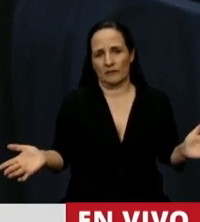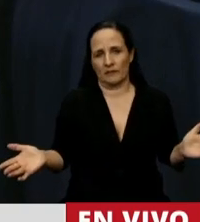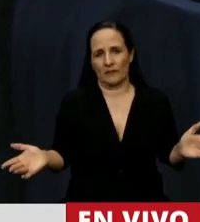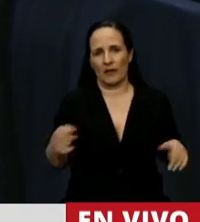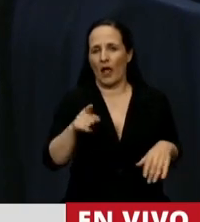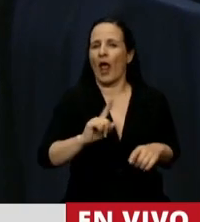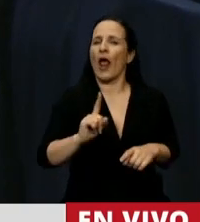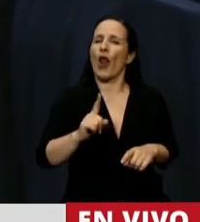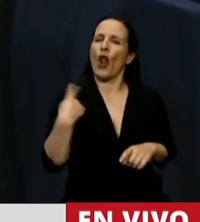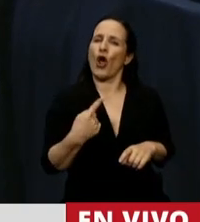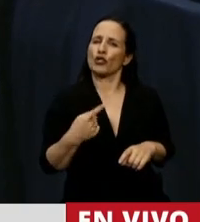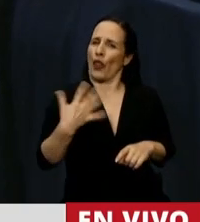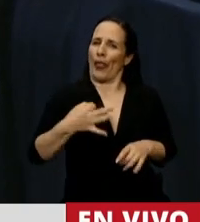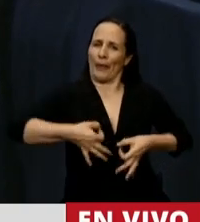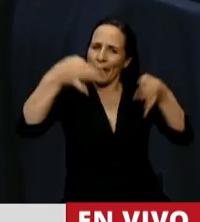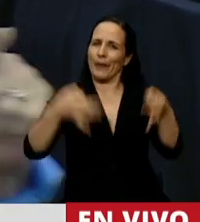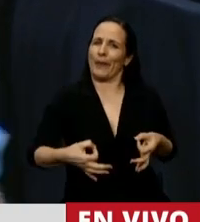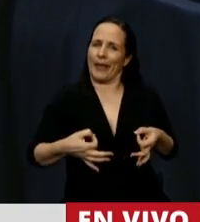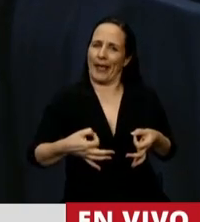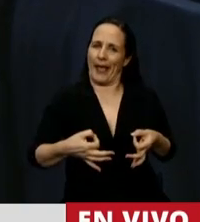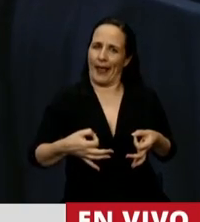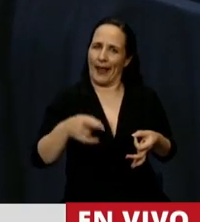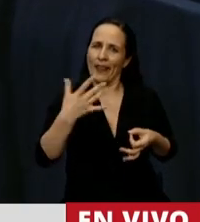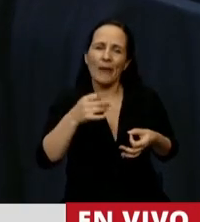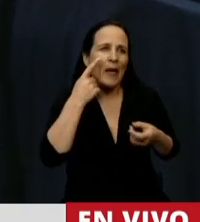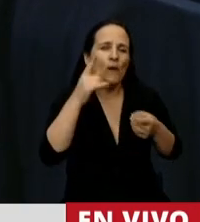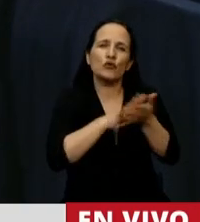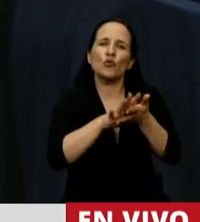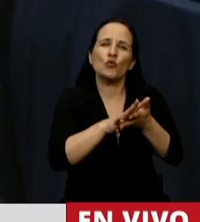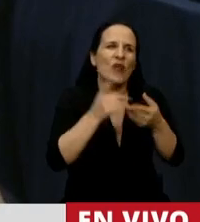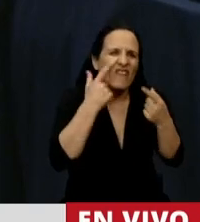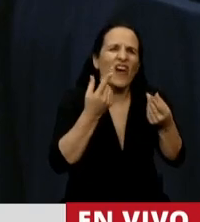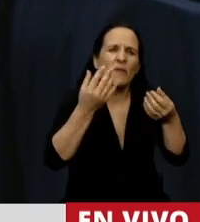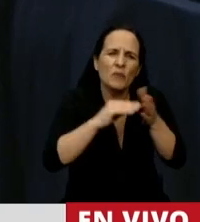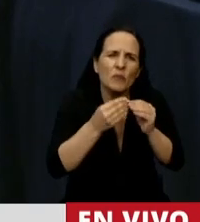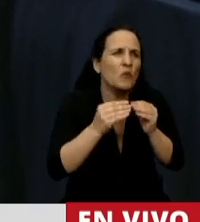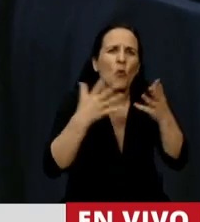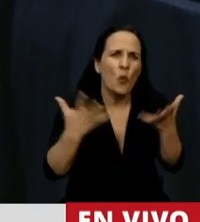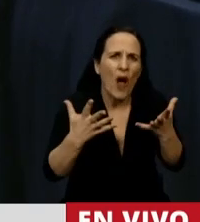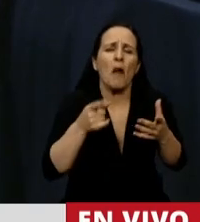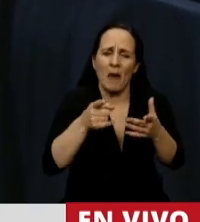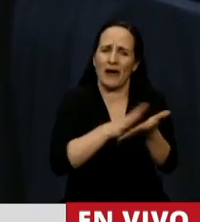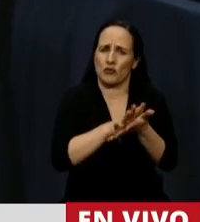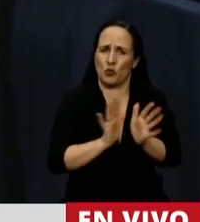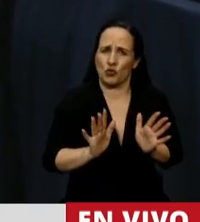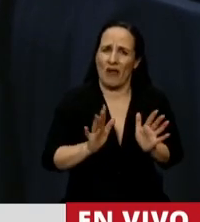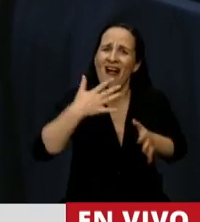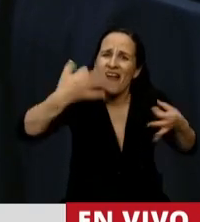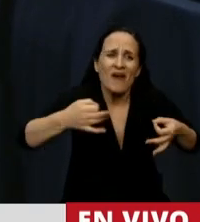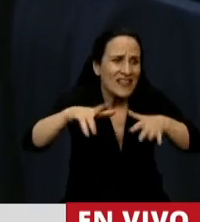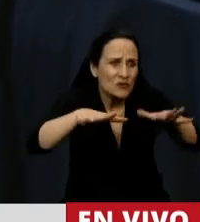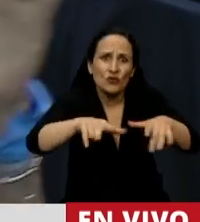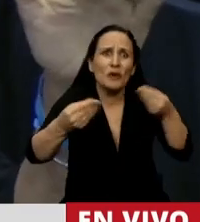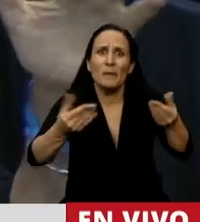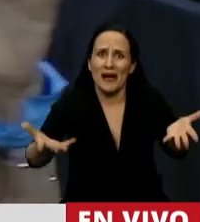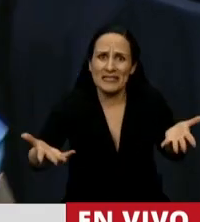tomemos el toro por la cola, lo tomemos al toro por las astas, preocupémonos de verdad de las cosas que pasan.